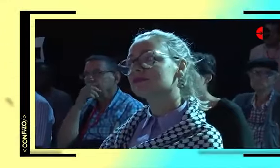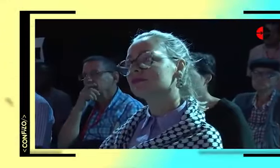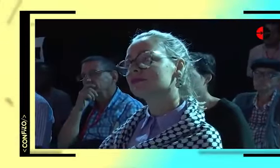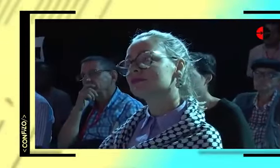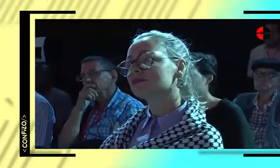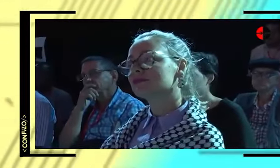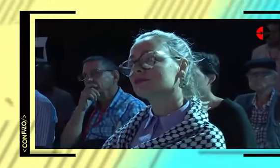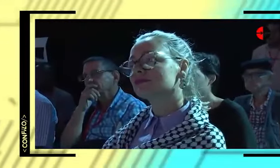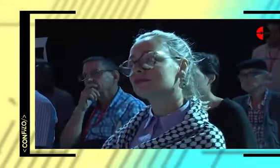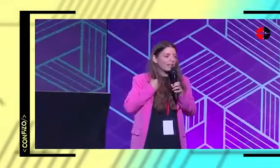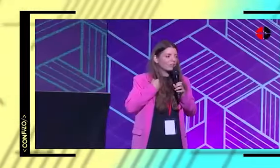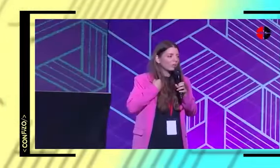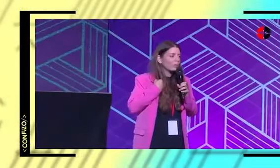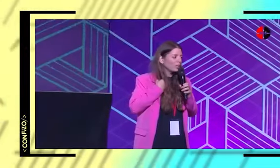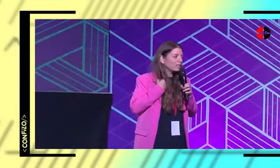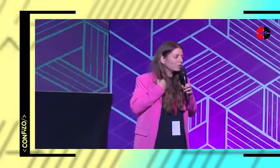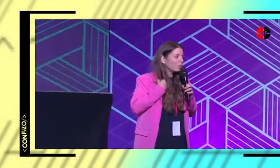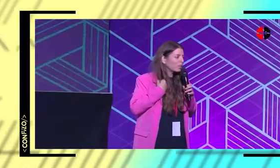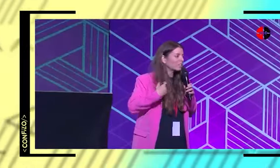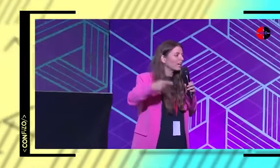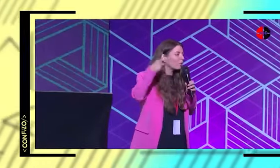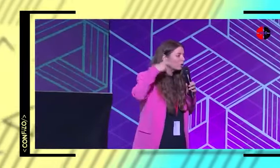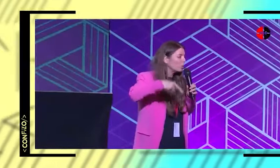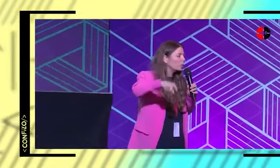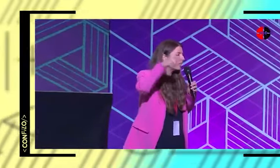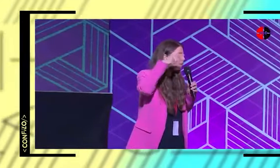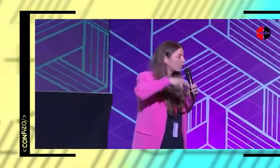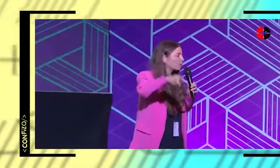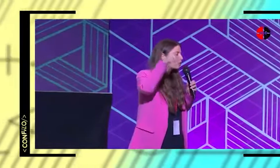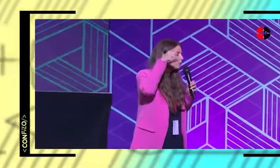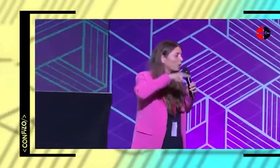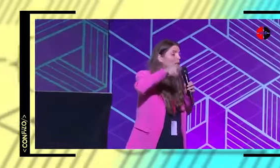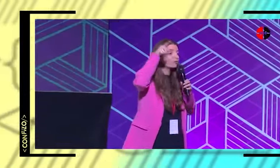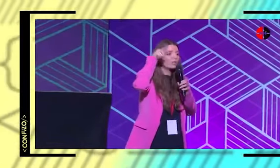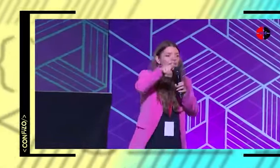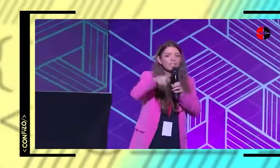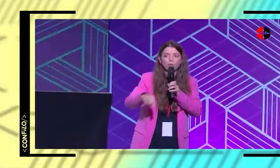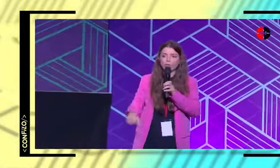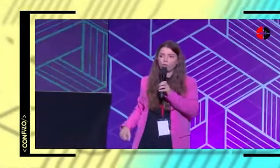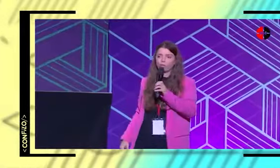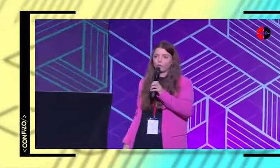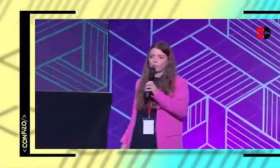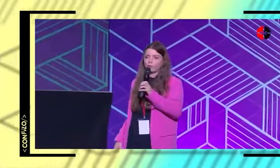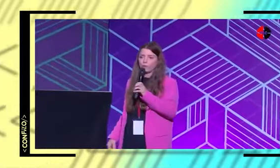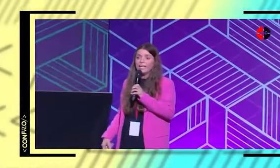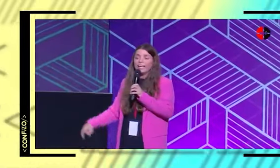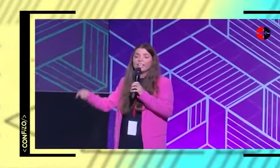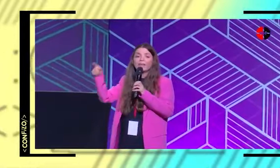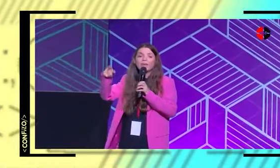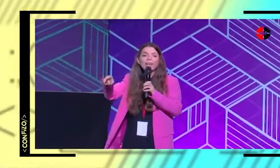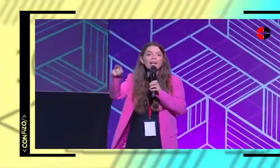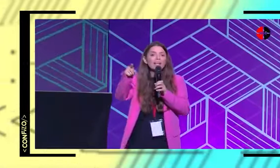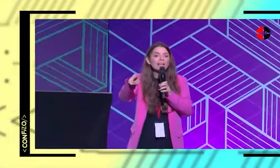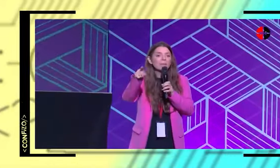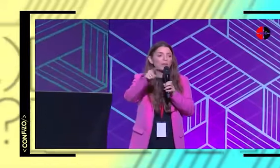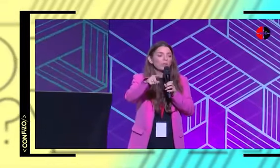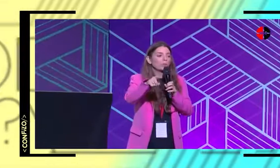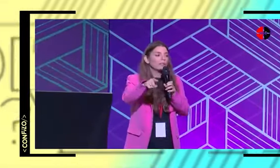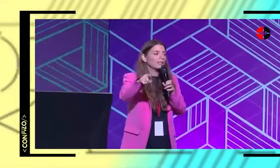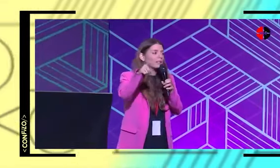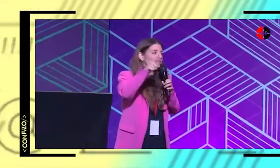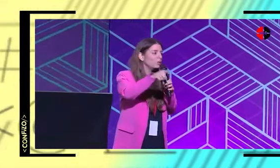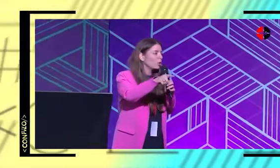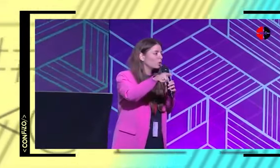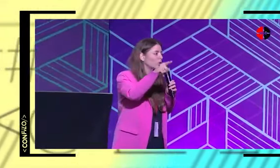y tenemos que especializarnos. La comunicación hoy no es solamente un problema de los periodistas, no es solo un problema de los comunicadores, tenemos que